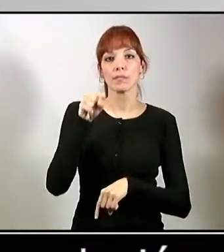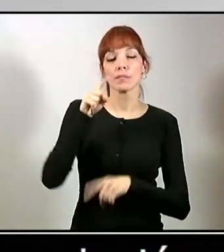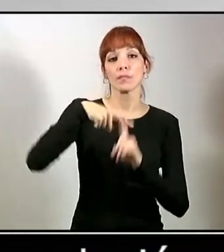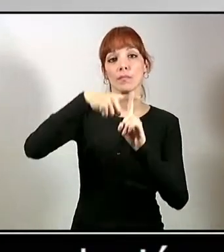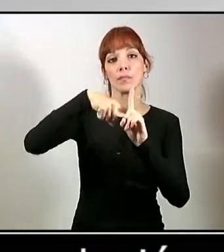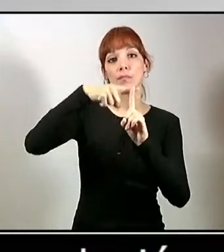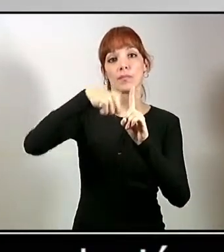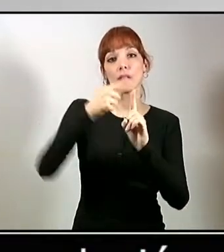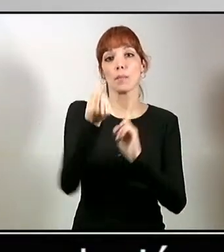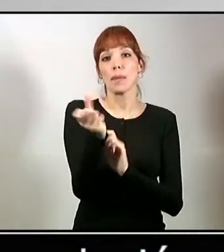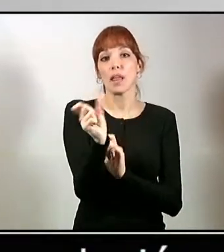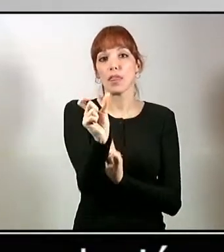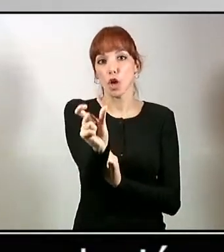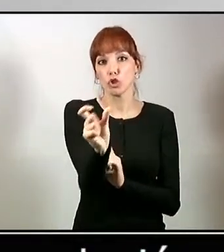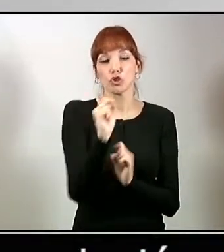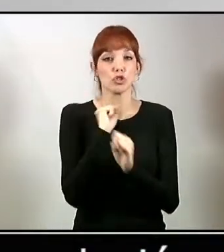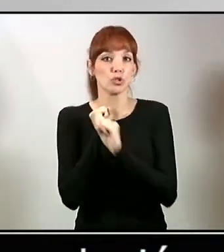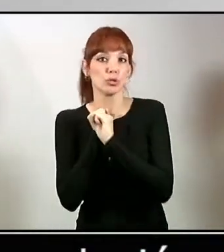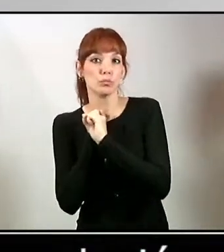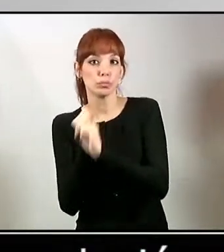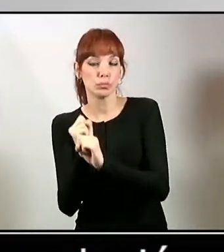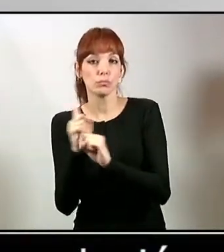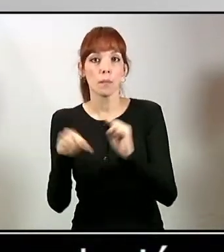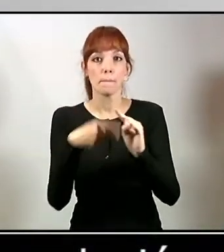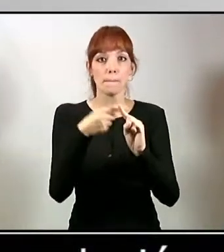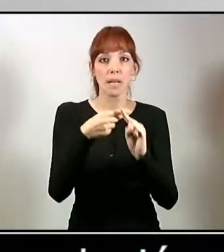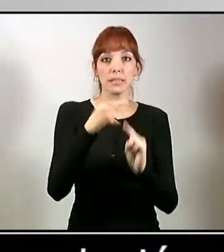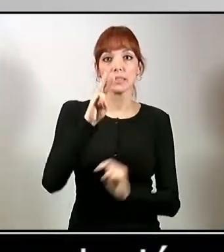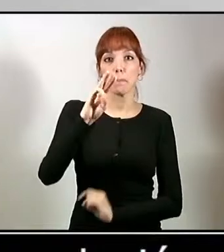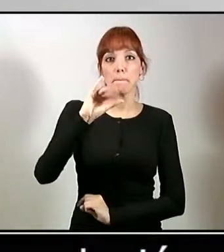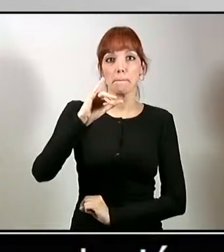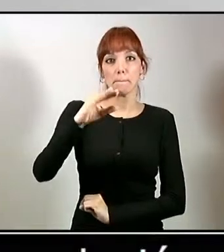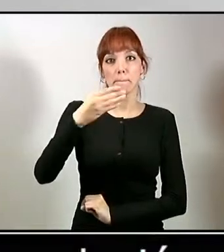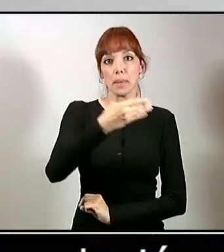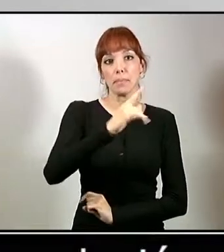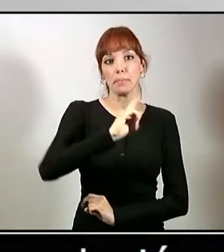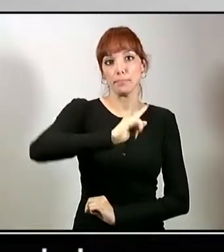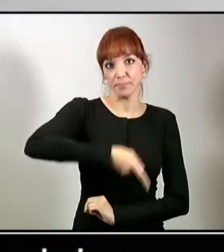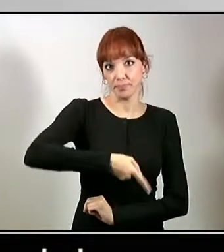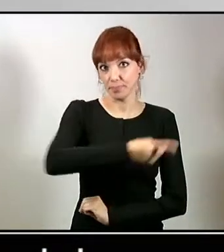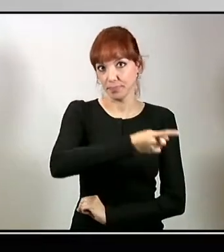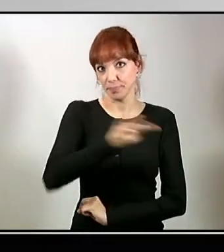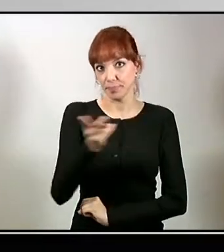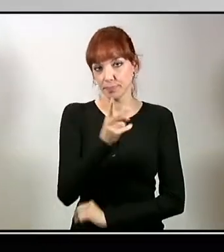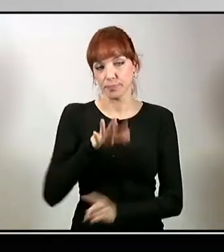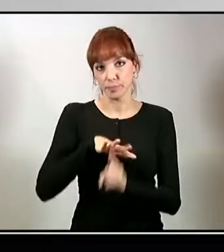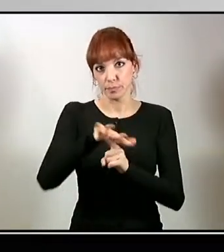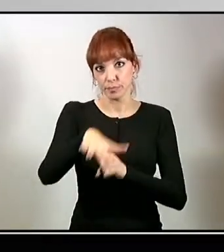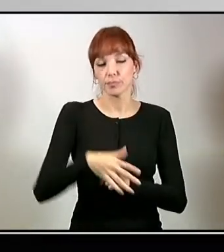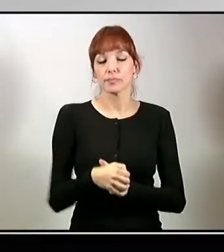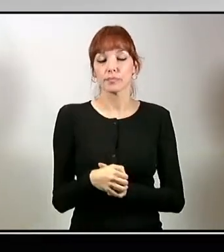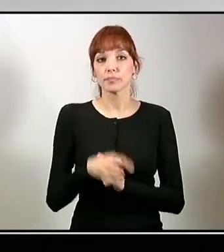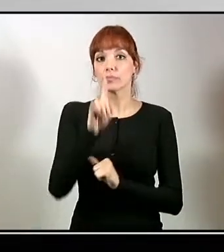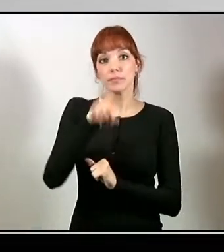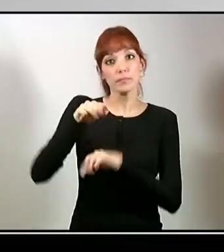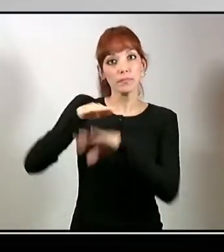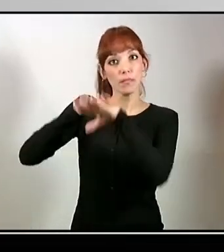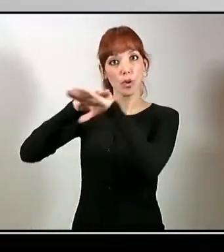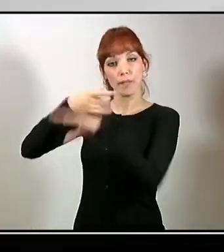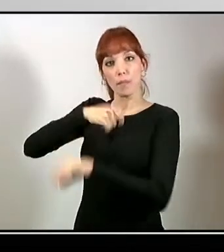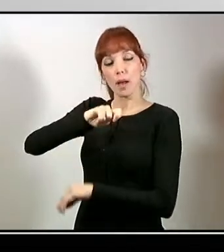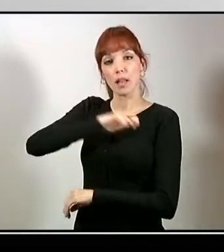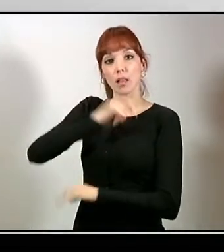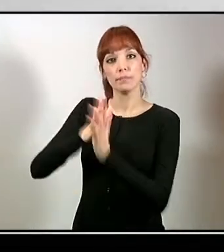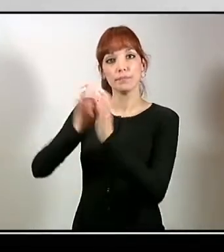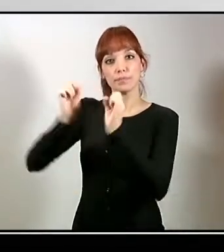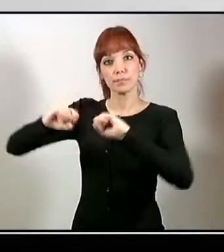armonizado y de la evolución del Producto Interior Bruto. Además, ayer el Gobierno de España aprobó un acuerdo por el que